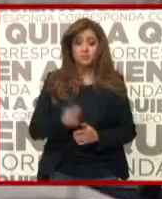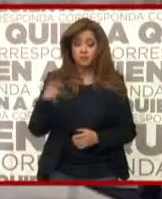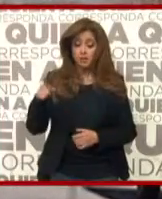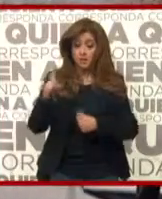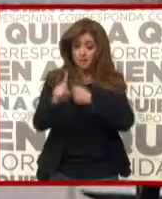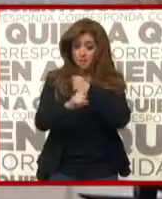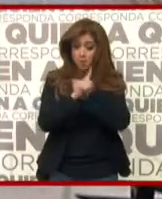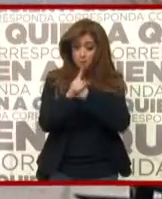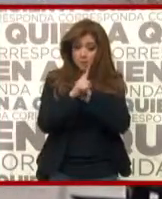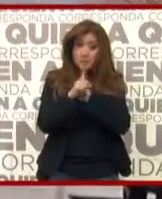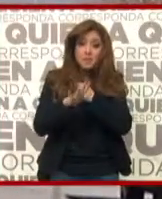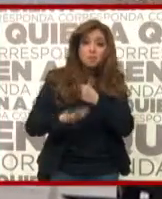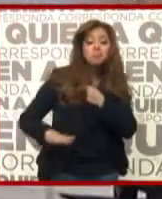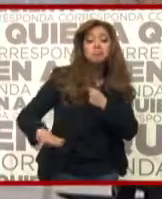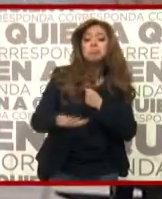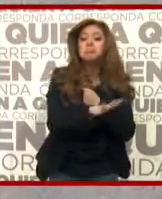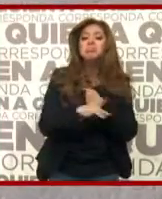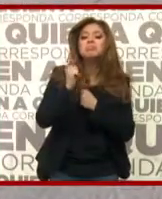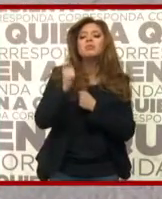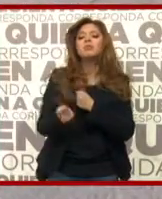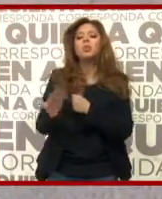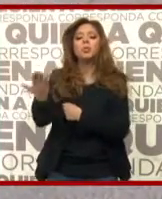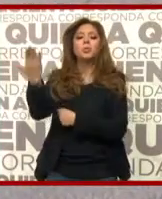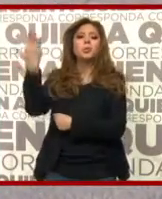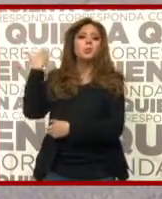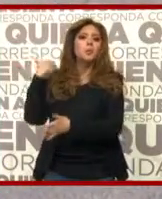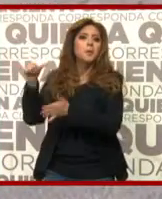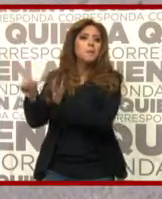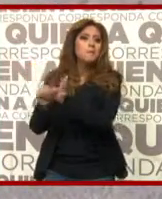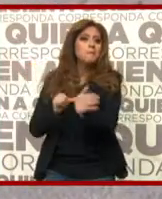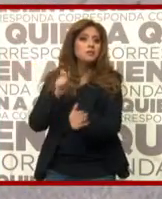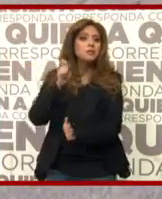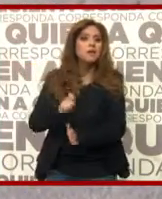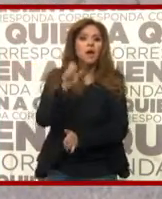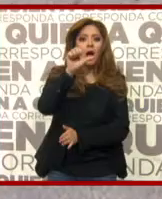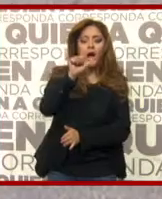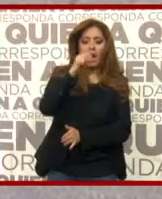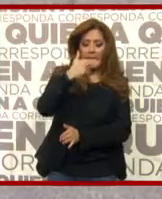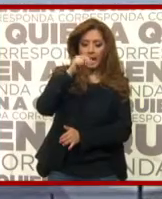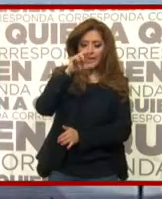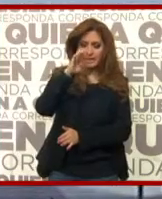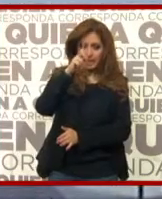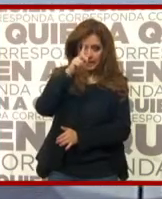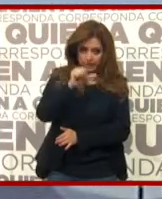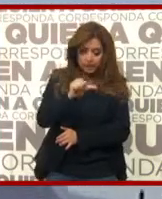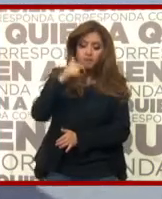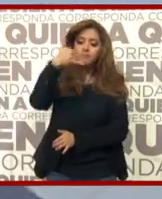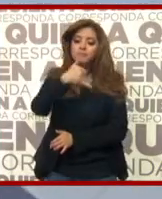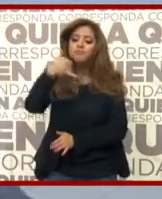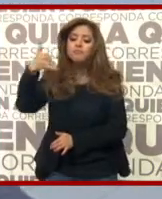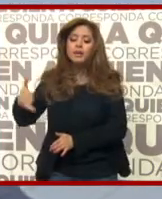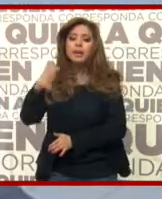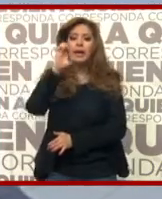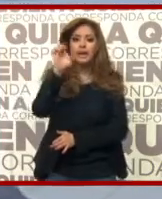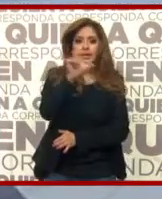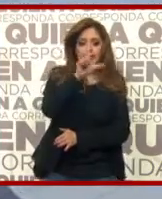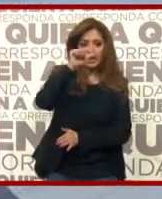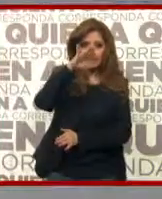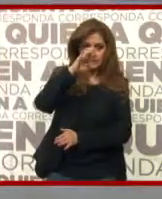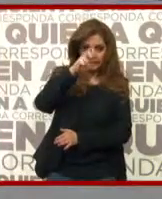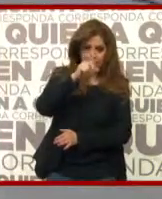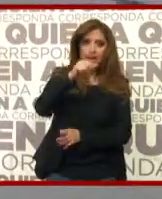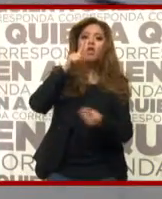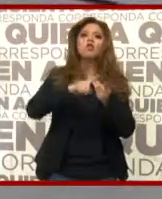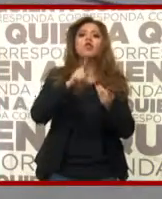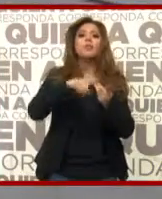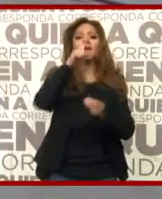El problema se viene presentando desde hace varios meses, a la altura de la calle Hacienda de Jalea, del fraccionamiento Ex Hacienda La Perla, en la ciudad de